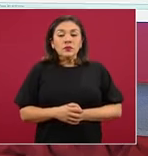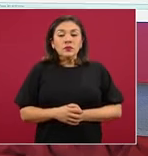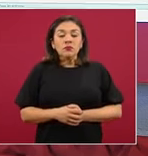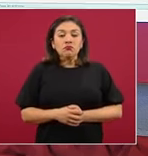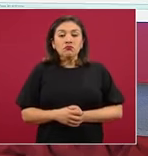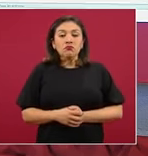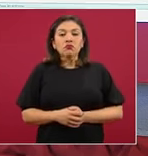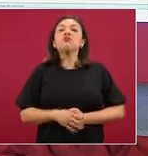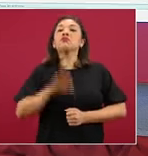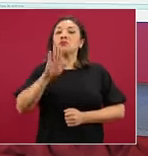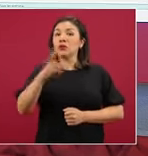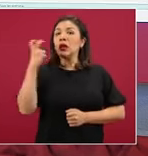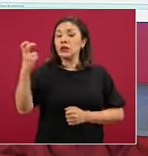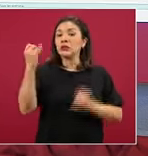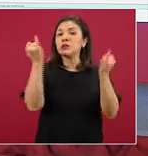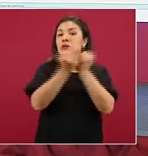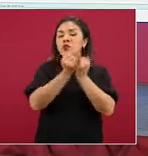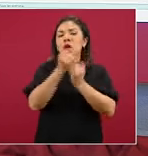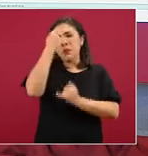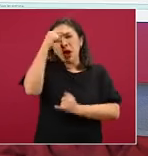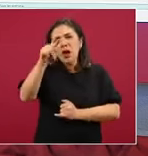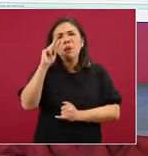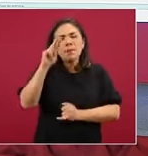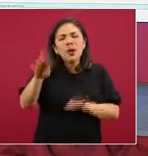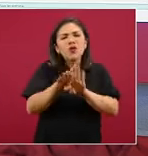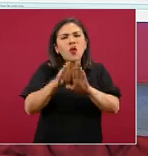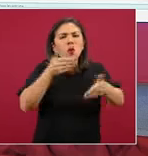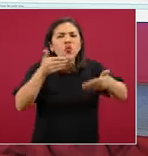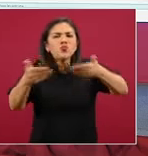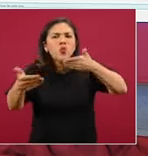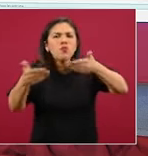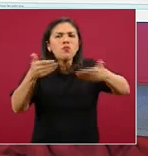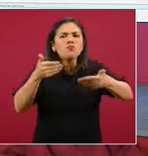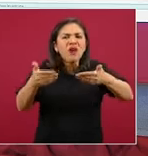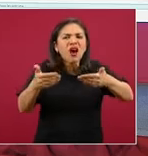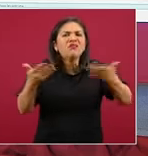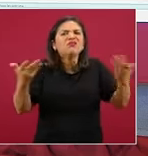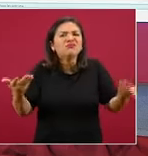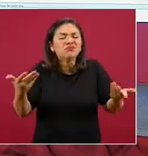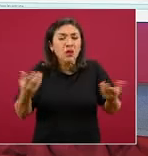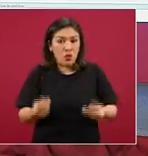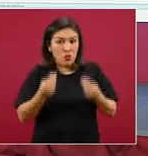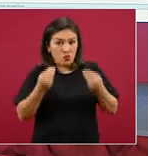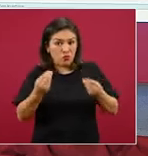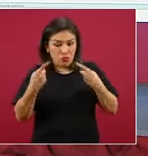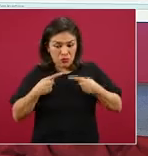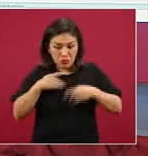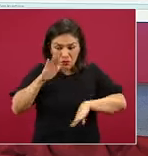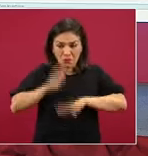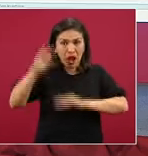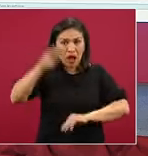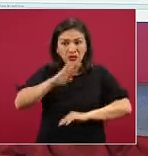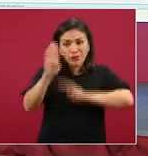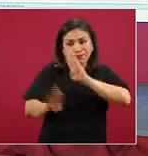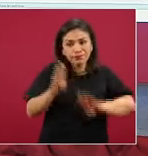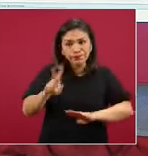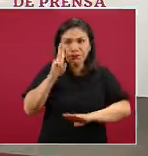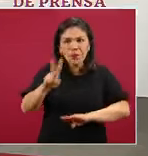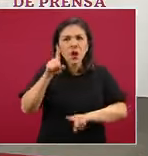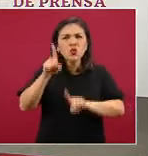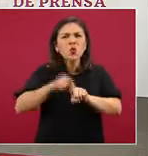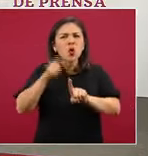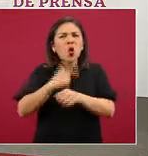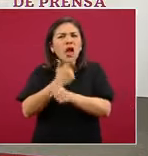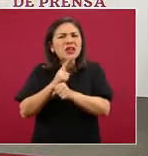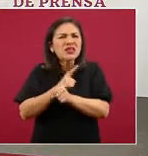Esto también hacemos para comparar un poco lo que hemos tenido tanto de el exceso de mortalidad, que lo reflejamos en estas barras en